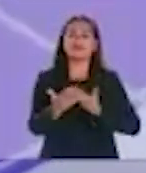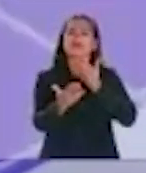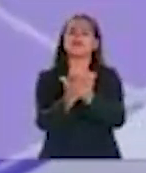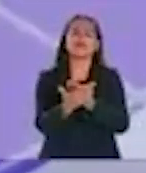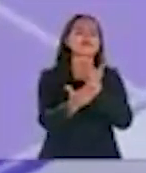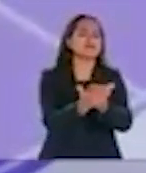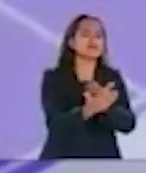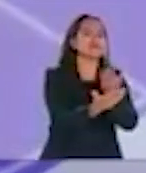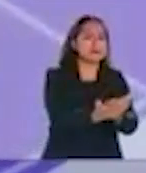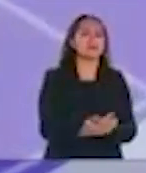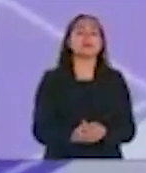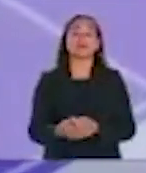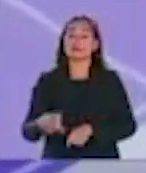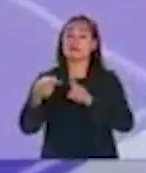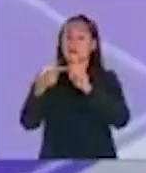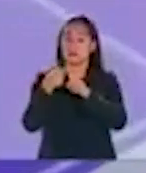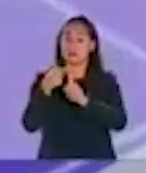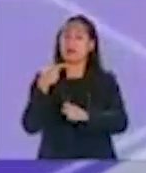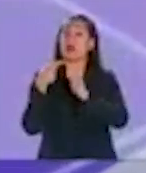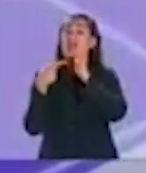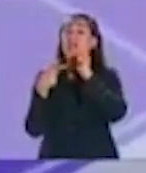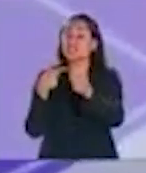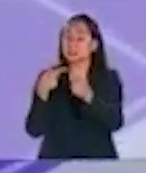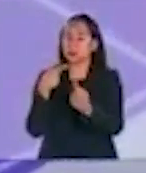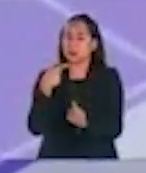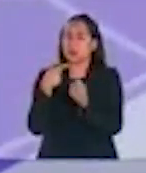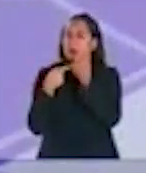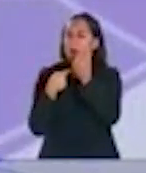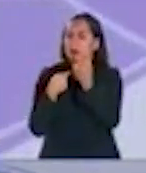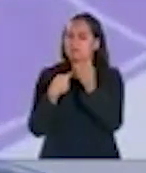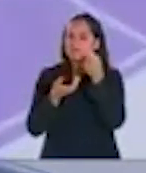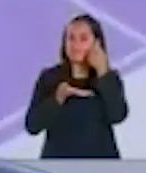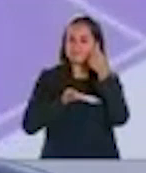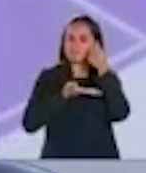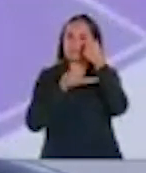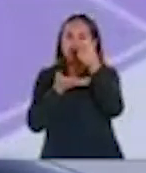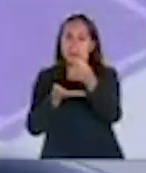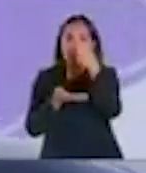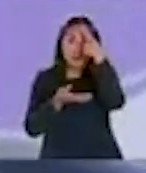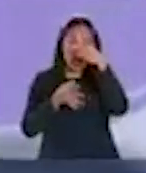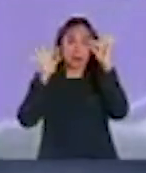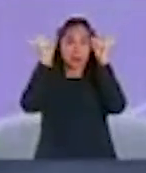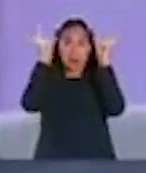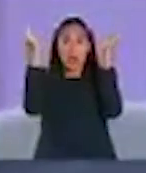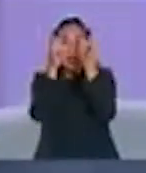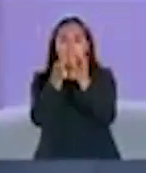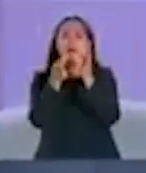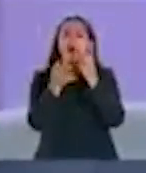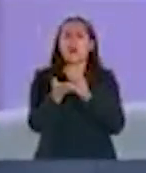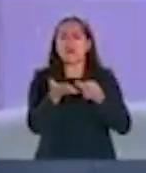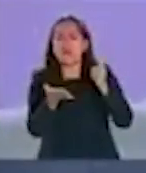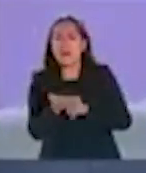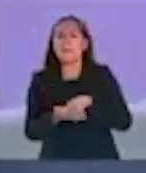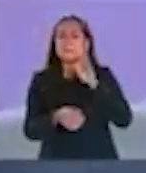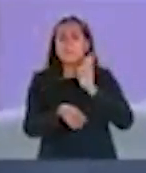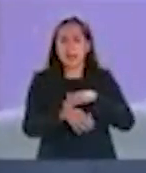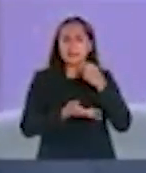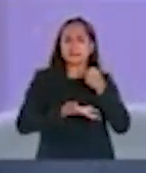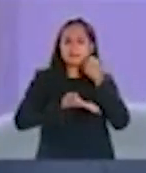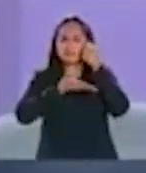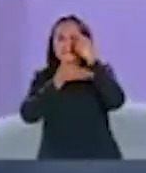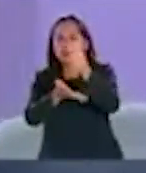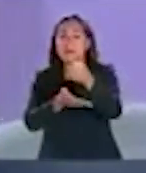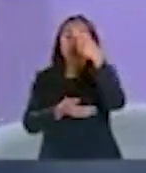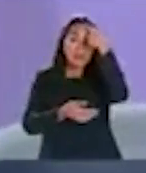duplicar por lo menos el recurso a los consulados para poner énfasis en la protección jurídica